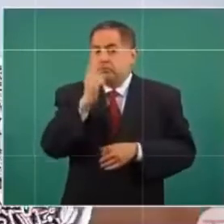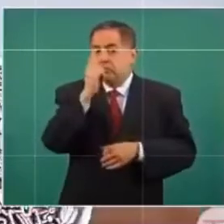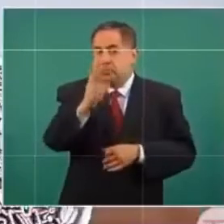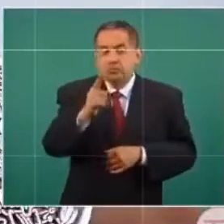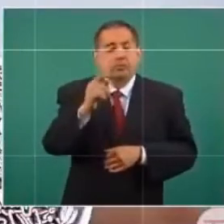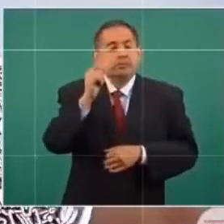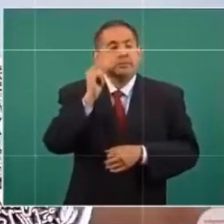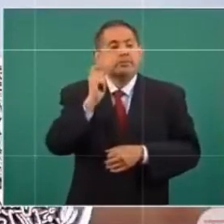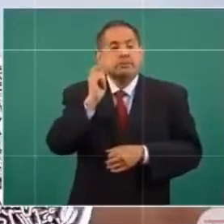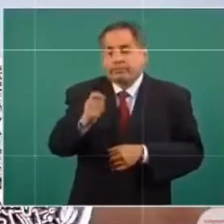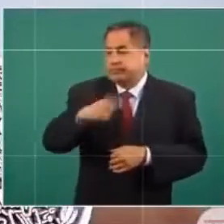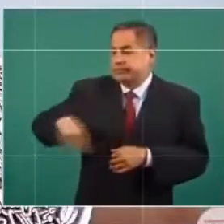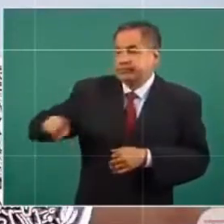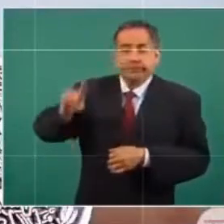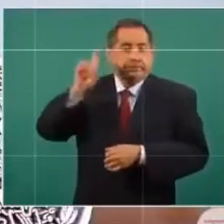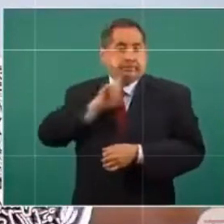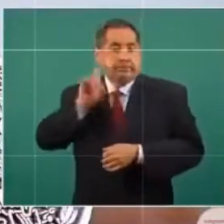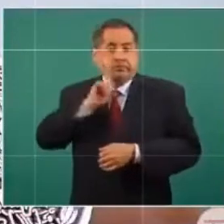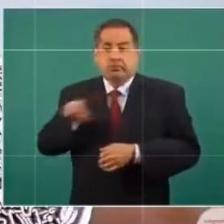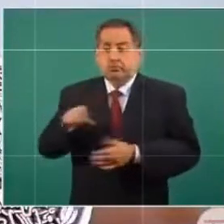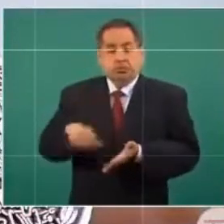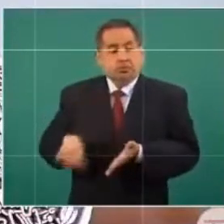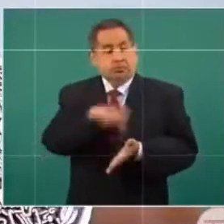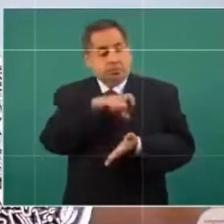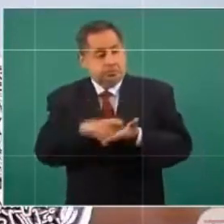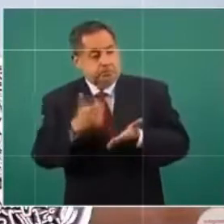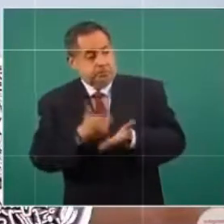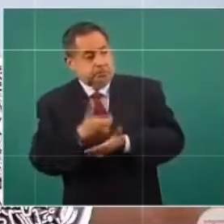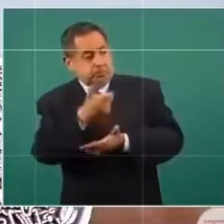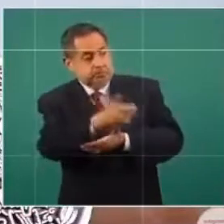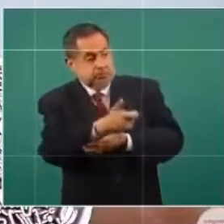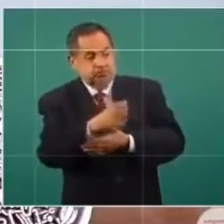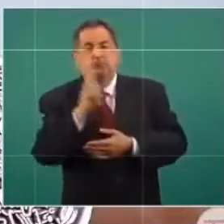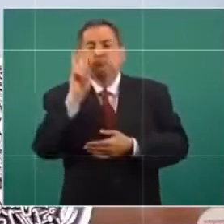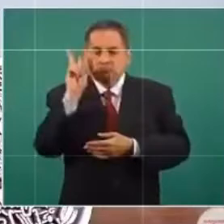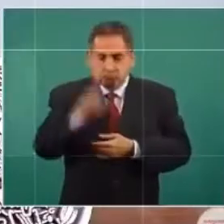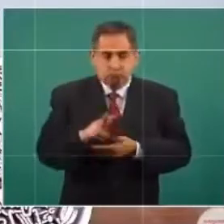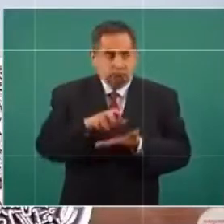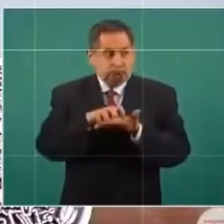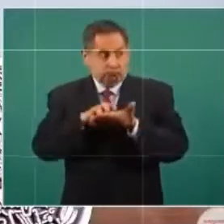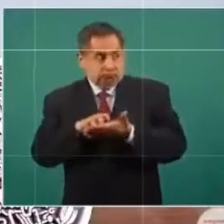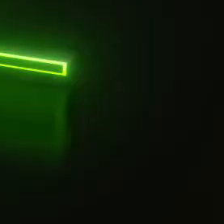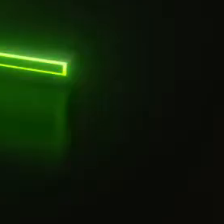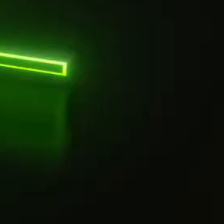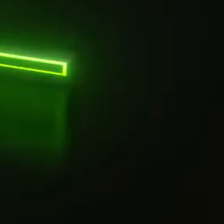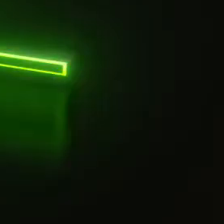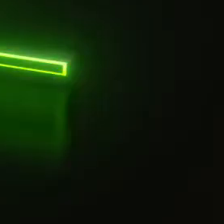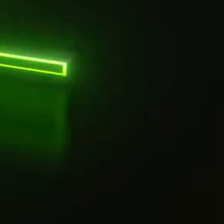consumidor final, que son las mujeres, tuviera un beneficio.